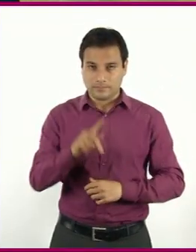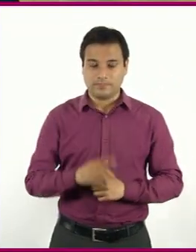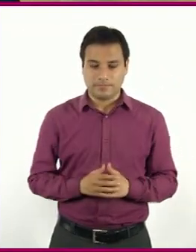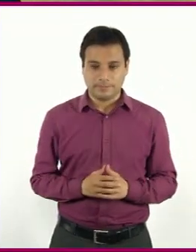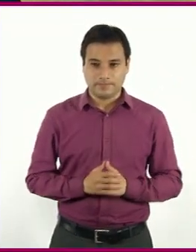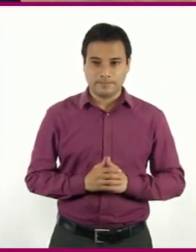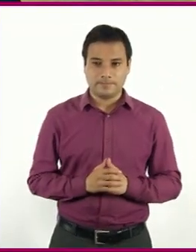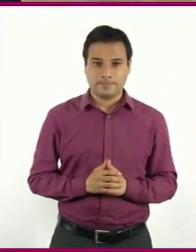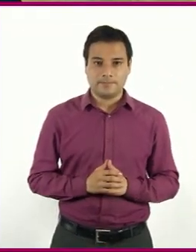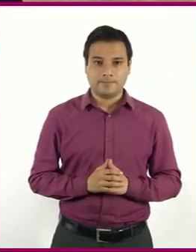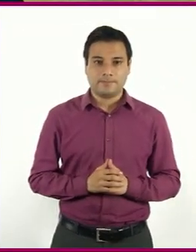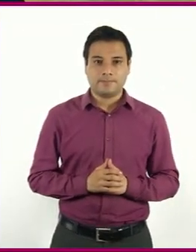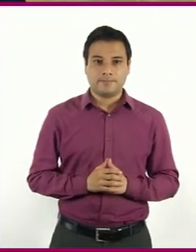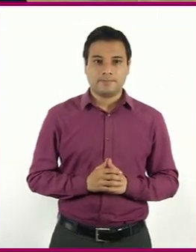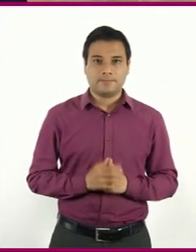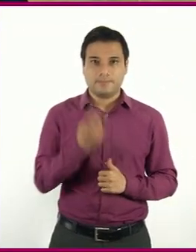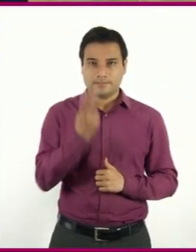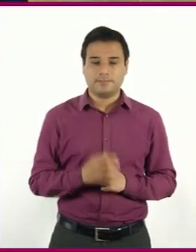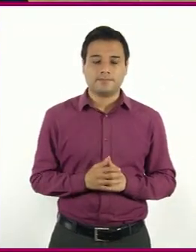Listo. Dos.